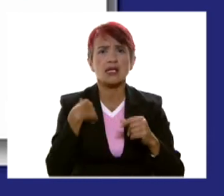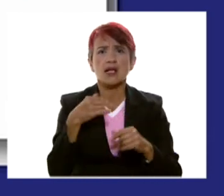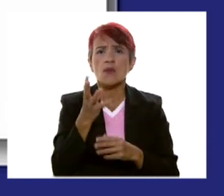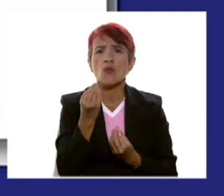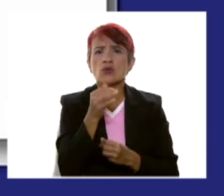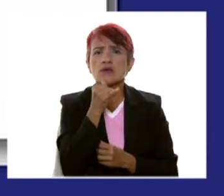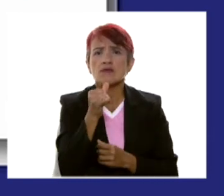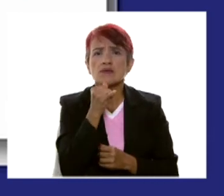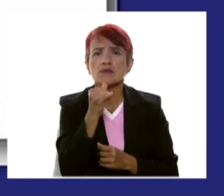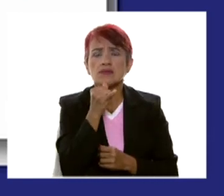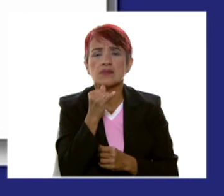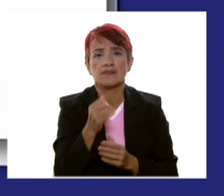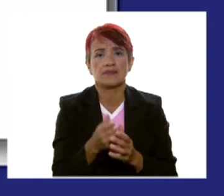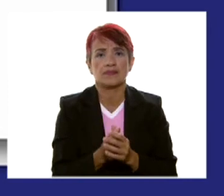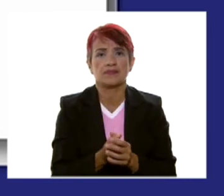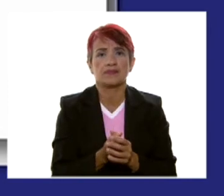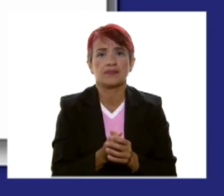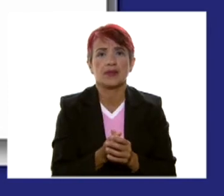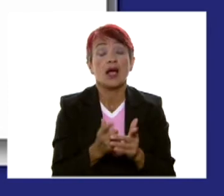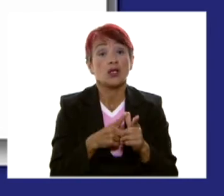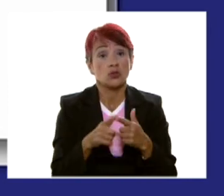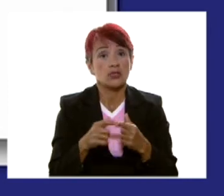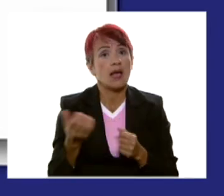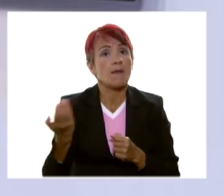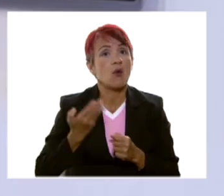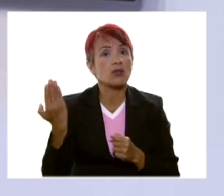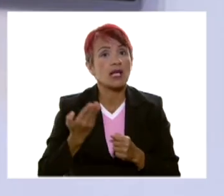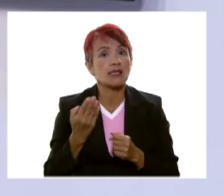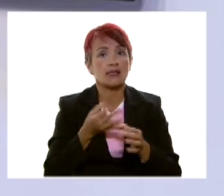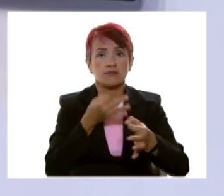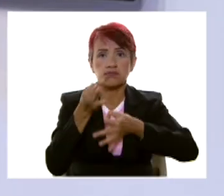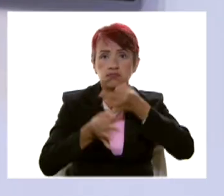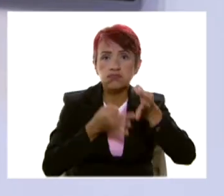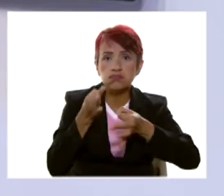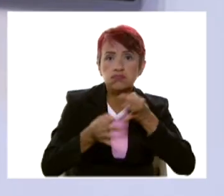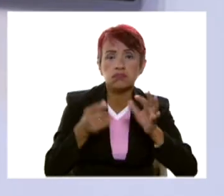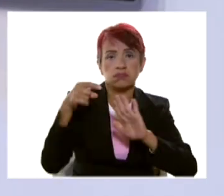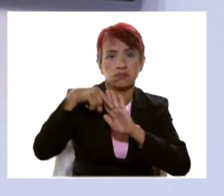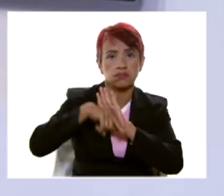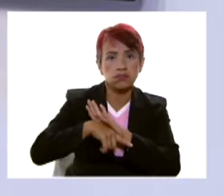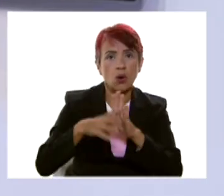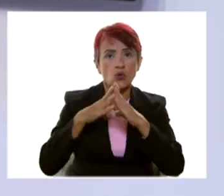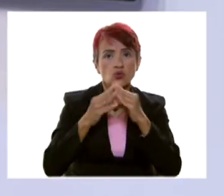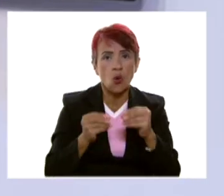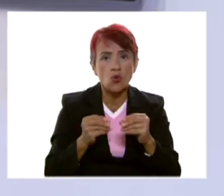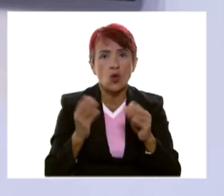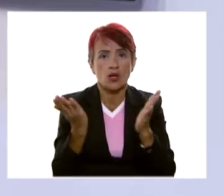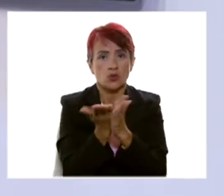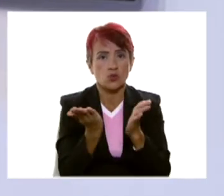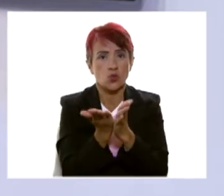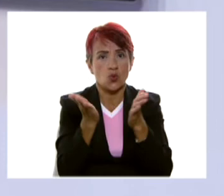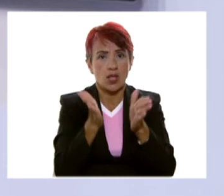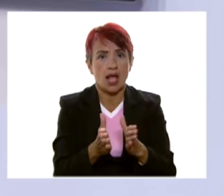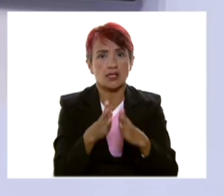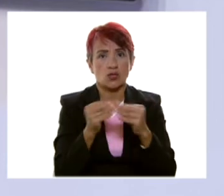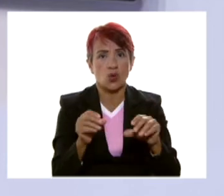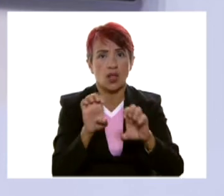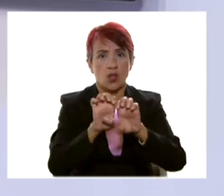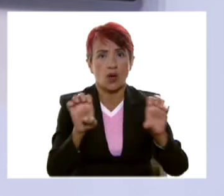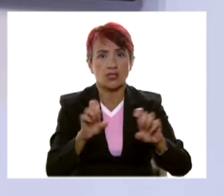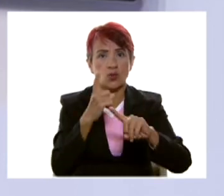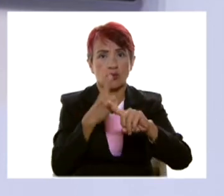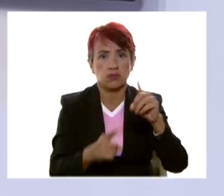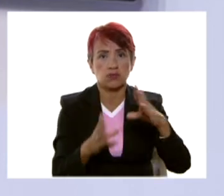información poco confiable. Por eso es necesario que conversemos bien en profundidad junto a nuestros estudiantes de media para que